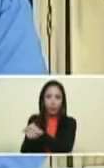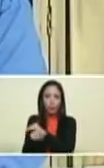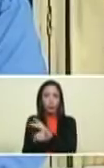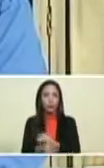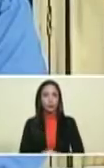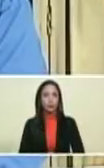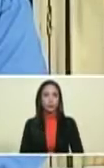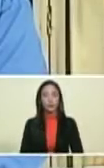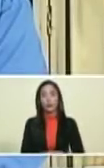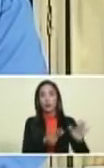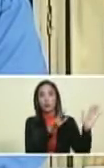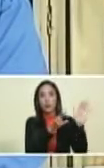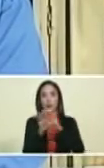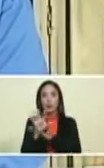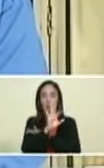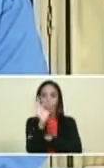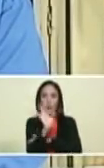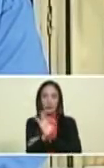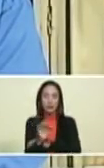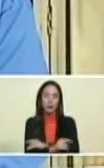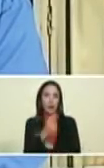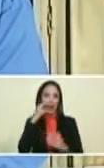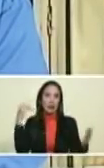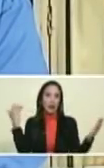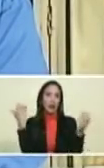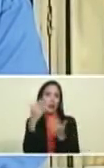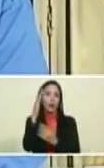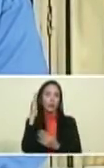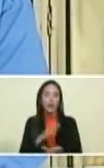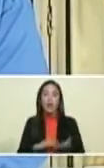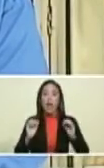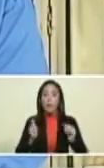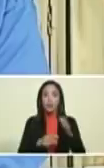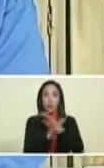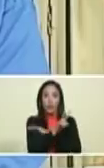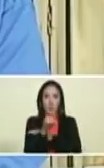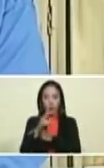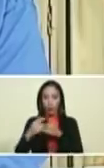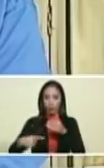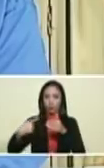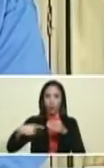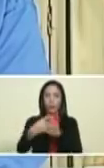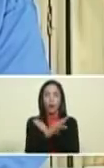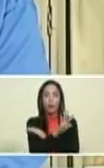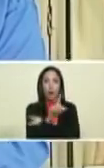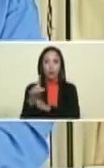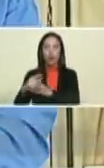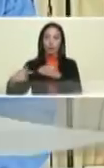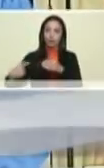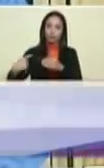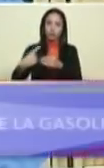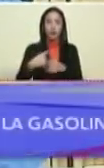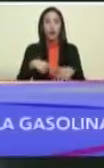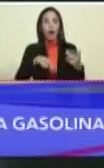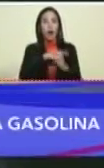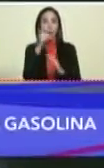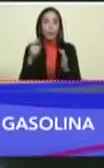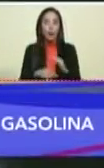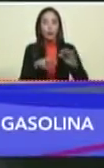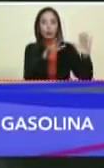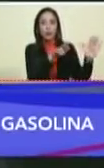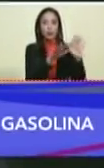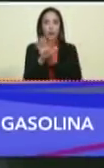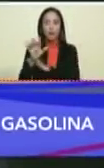85 municipios, Naguará. Empezamos con 22, seguimos con 41, van 85